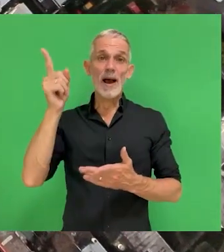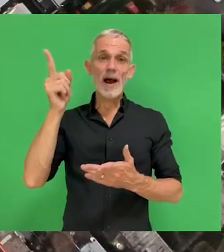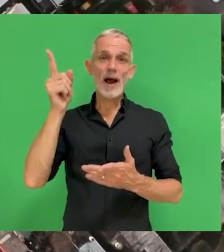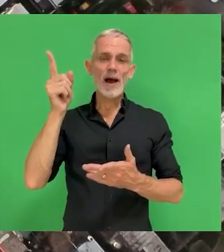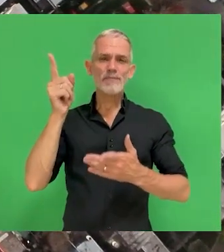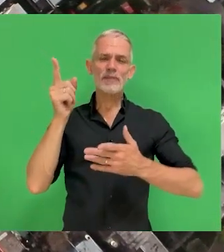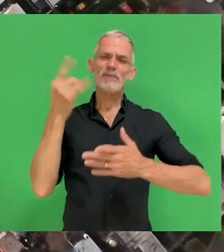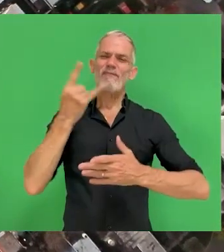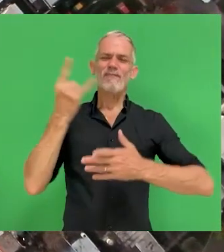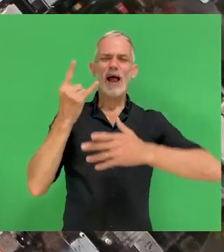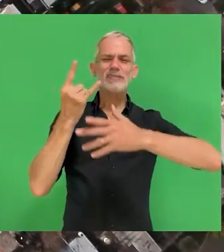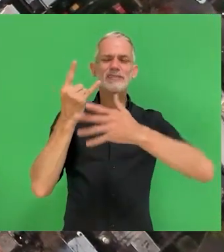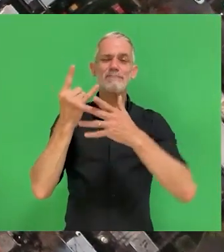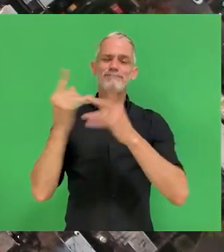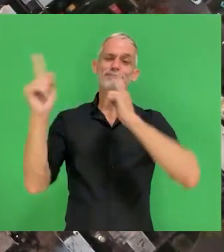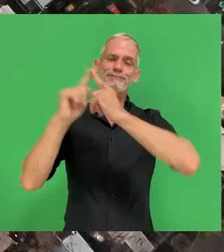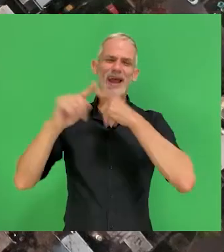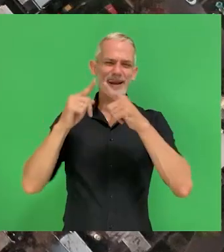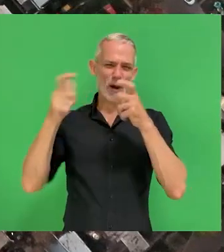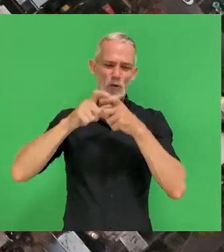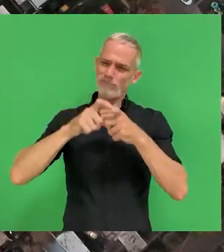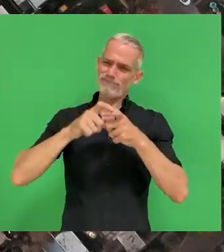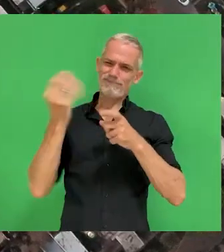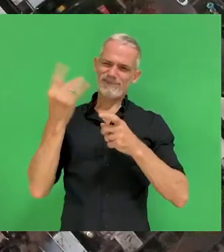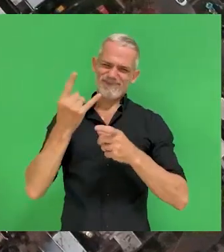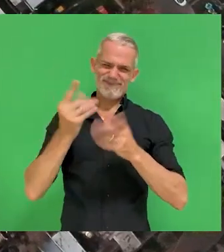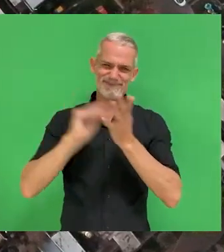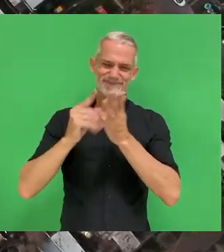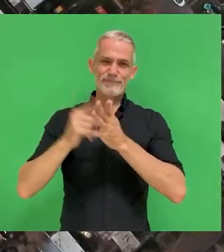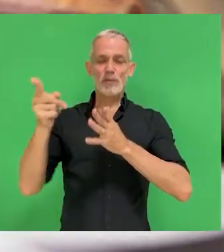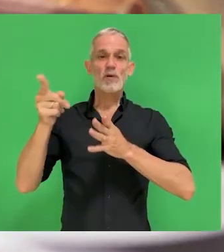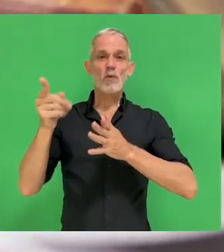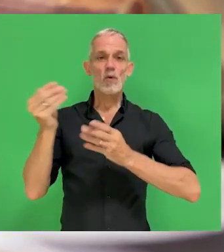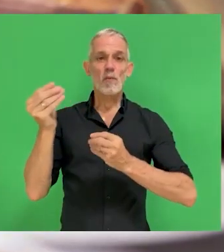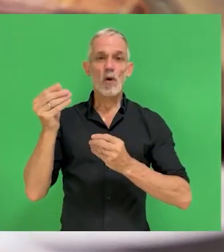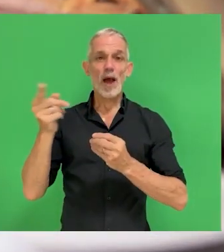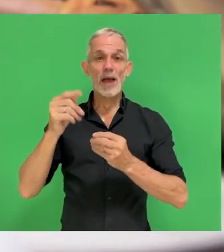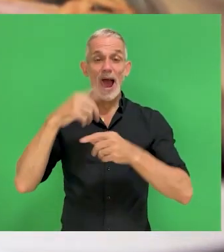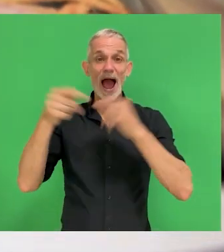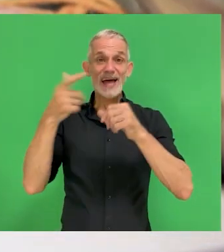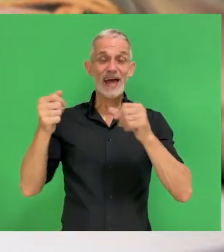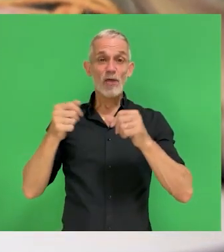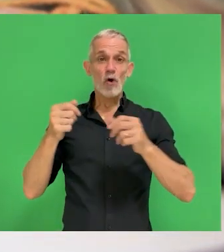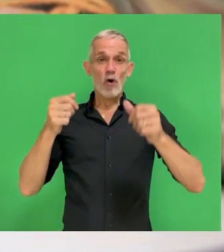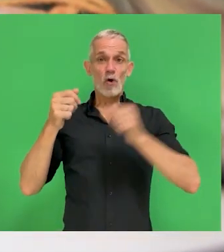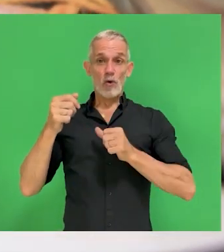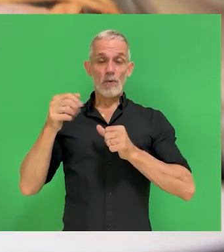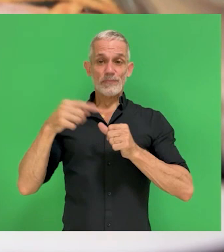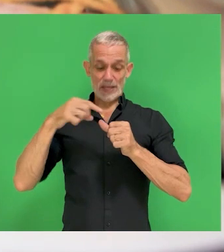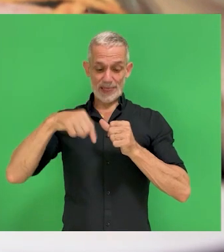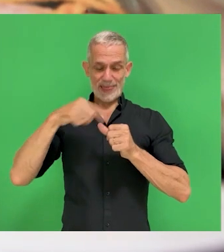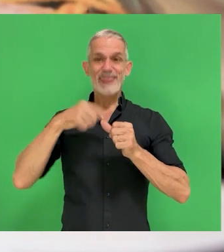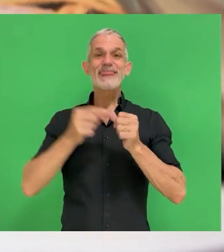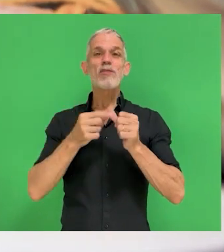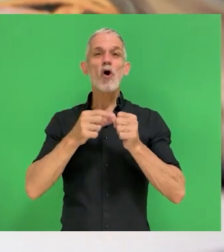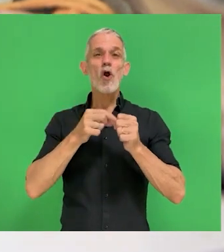esa falsa cita que él da, lo tenían... le habían atado una tanza que iba